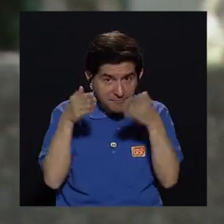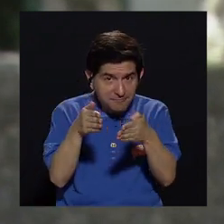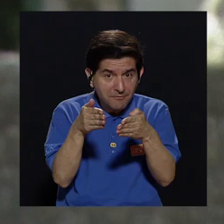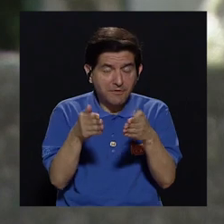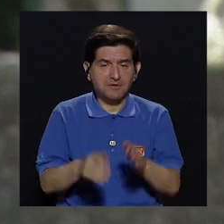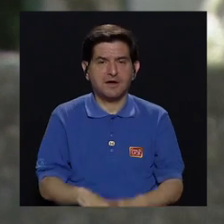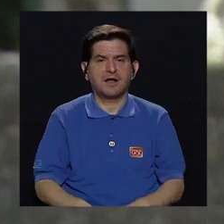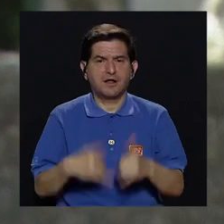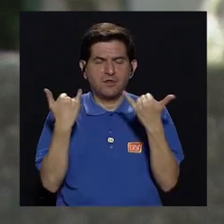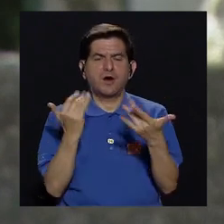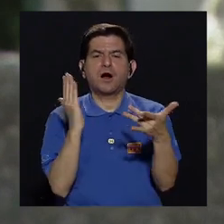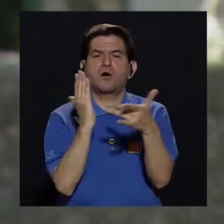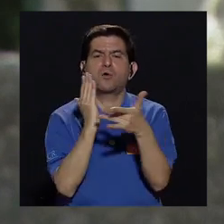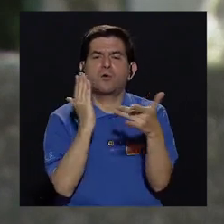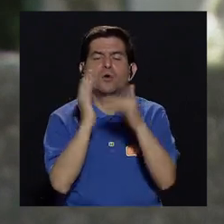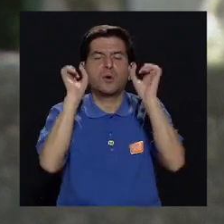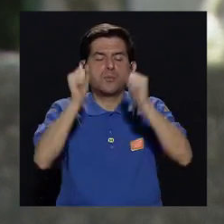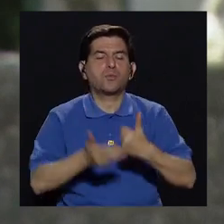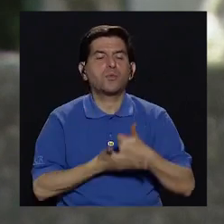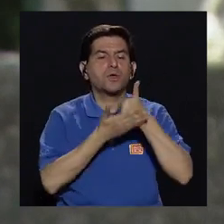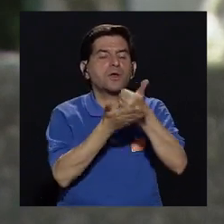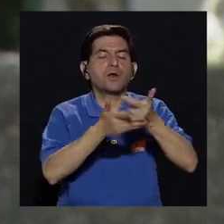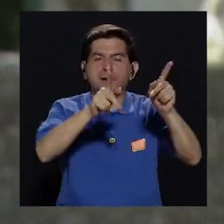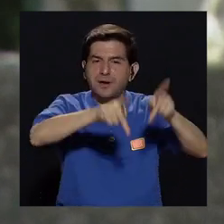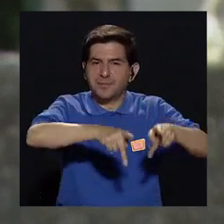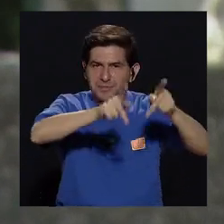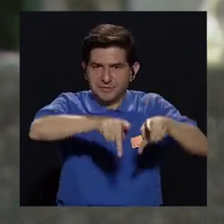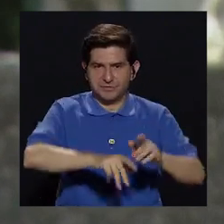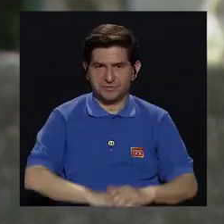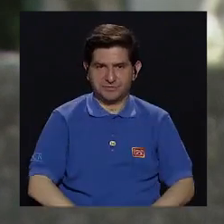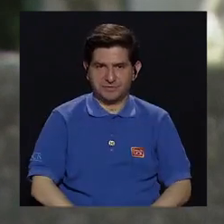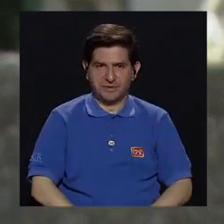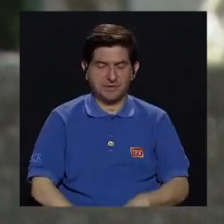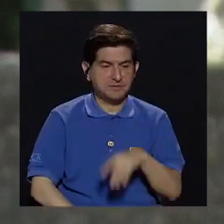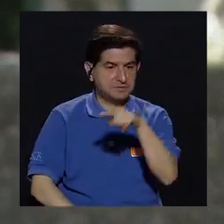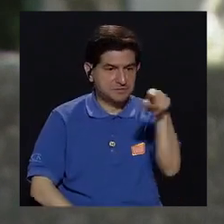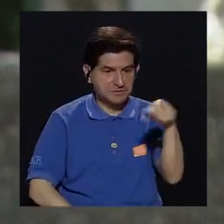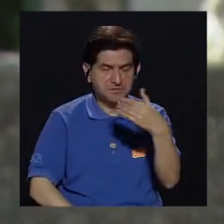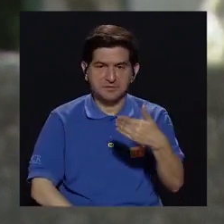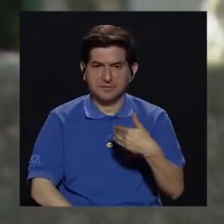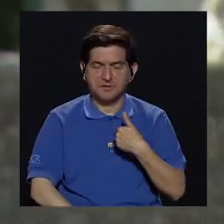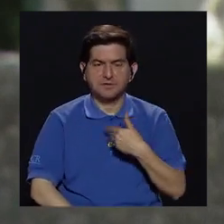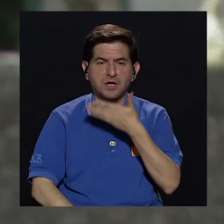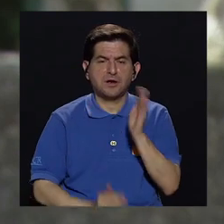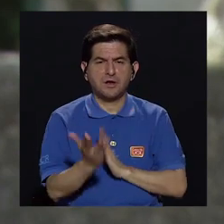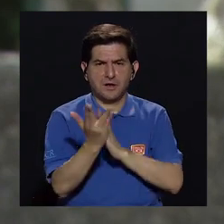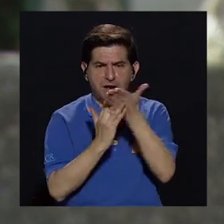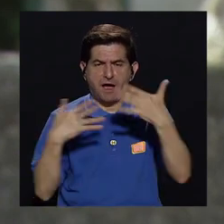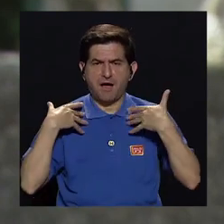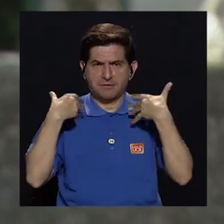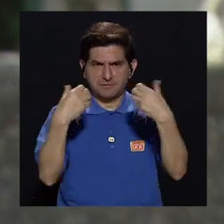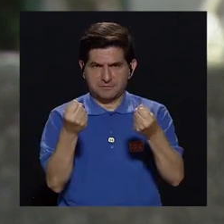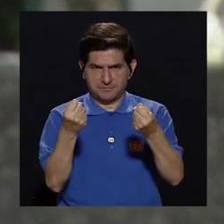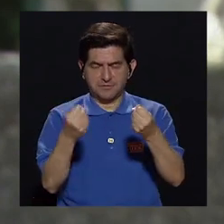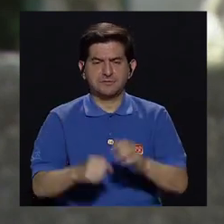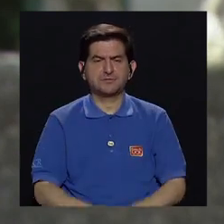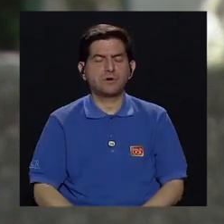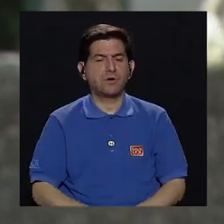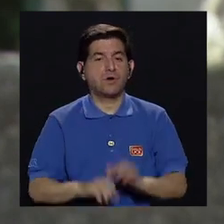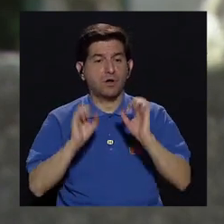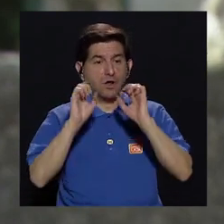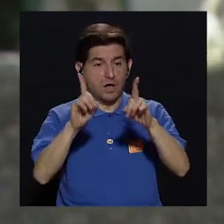enfocarlo a cómo las tecnologías pueden ayudarle a las personas a tener mejor acceso a la salud,